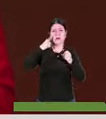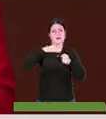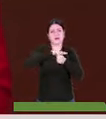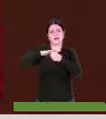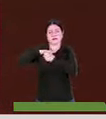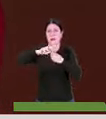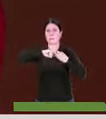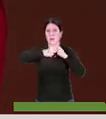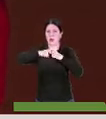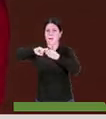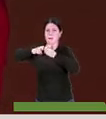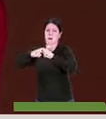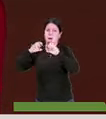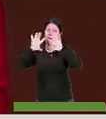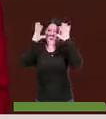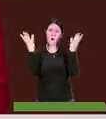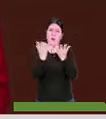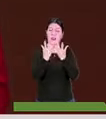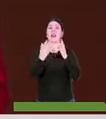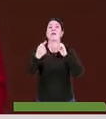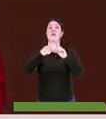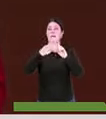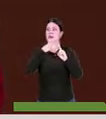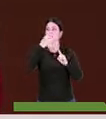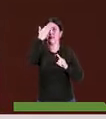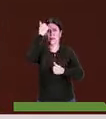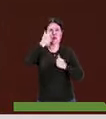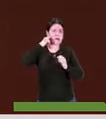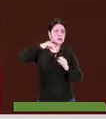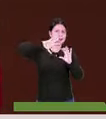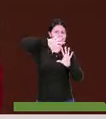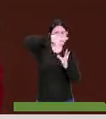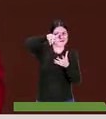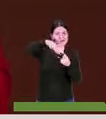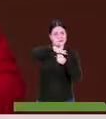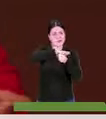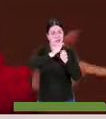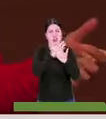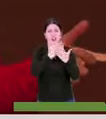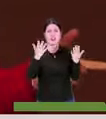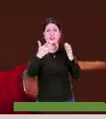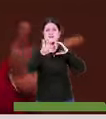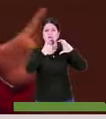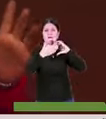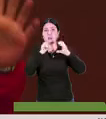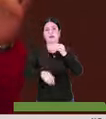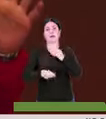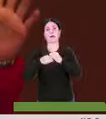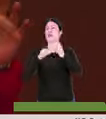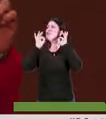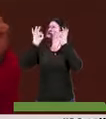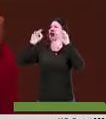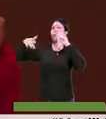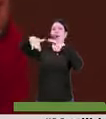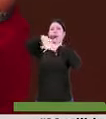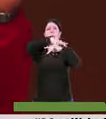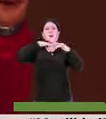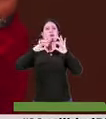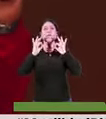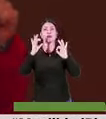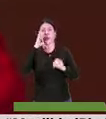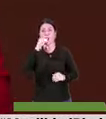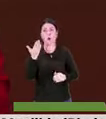Uno, el calentamiento global, eso también lo mencionaba nuestro secretario. Y dos, la calidad del aire. Hace poco salió una noticia, estamos en alerta, o podemos llegar a